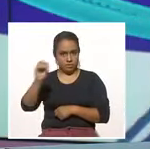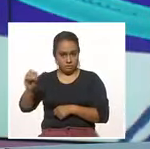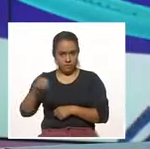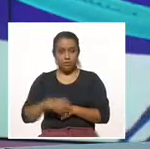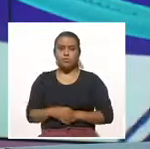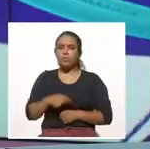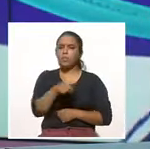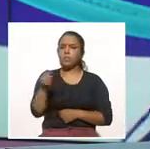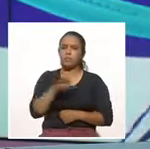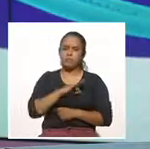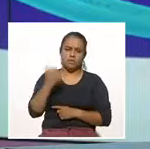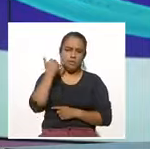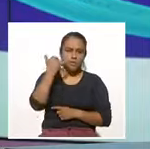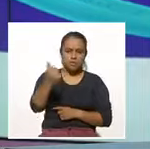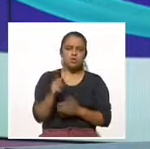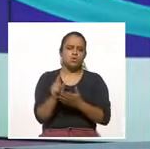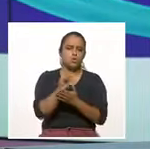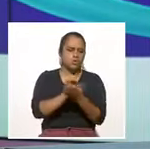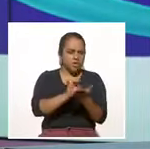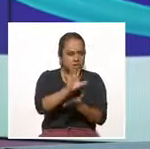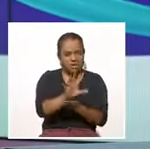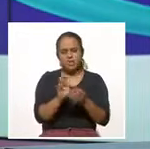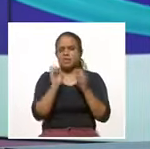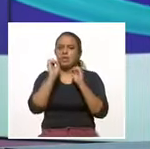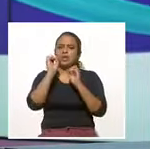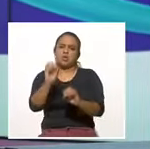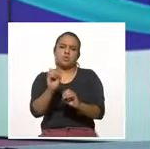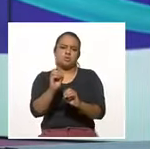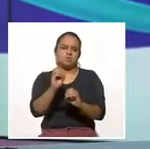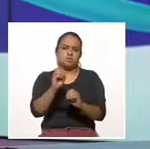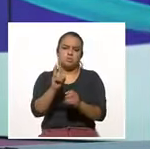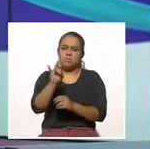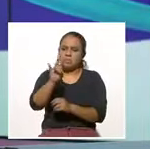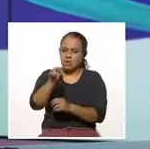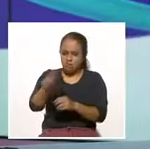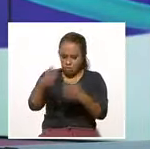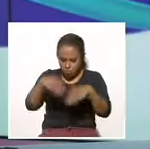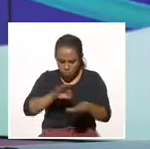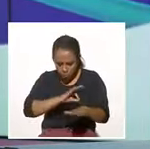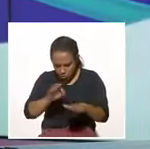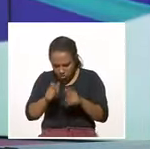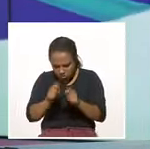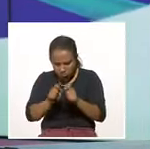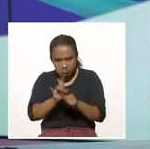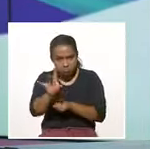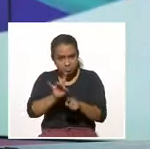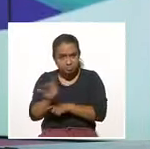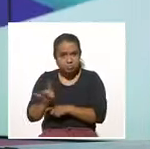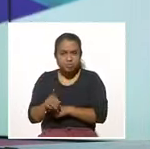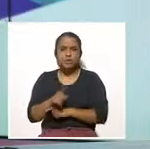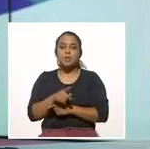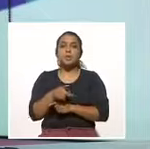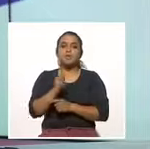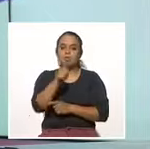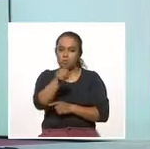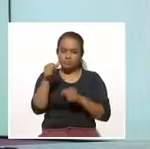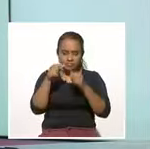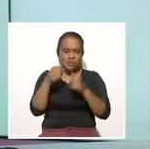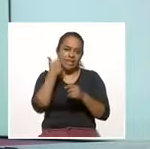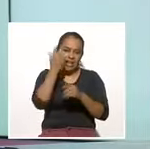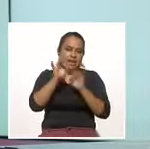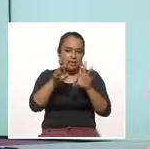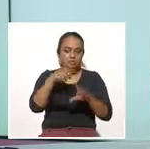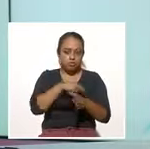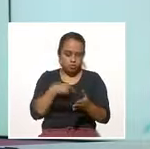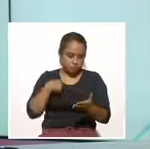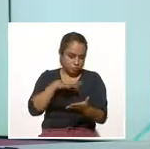5551-664000. Así que nos puede marcar, nos puede tuitear, nos puede comentar en nuestra transmisión en vivo, donde usted lo prefiera, pero queremos escucharlos. Así que participe para